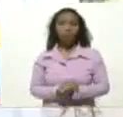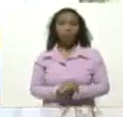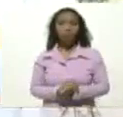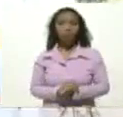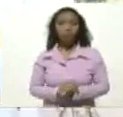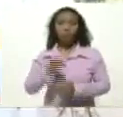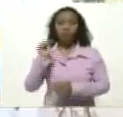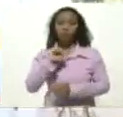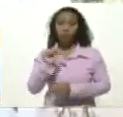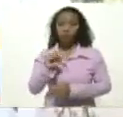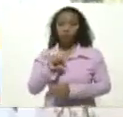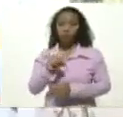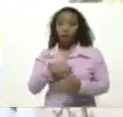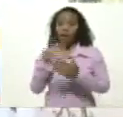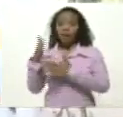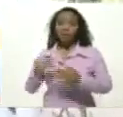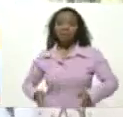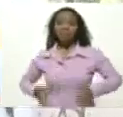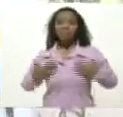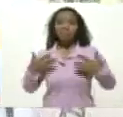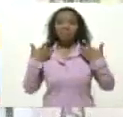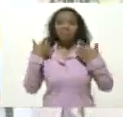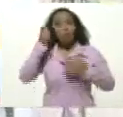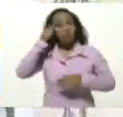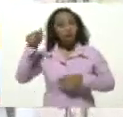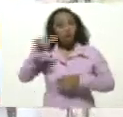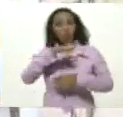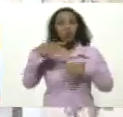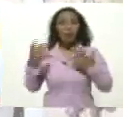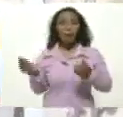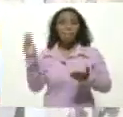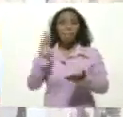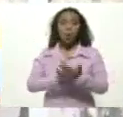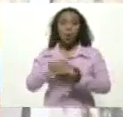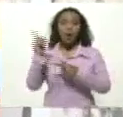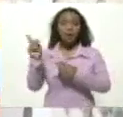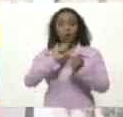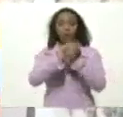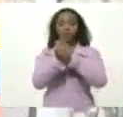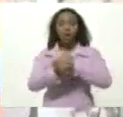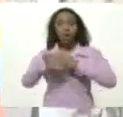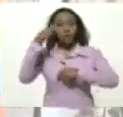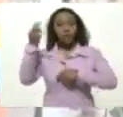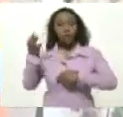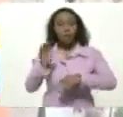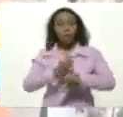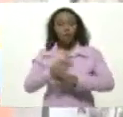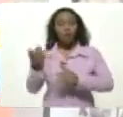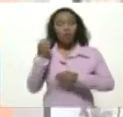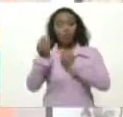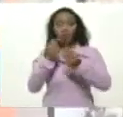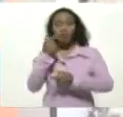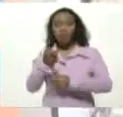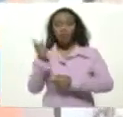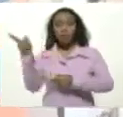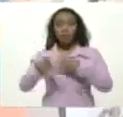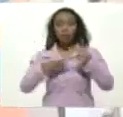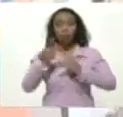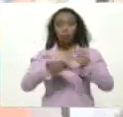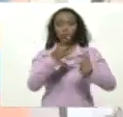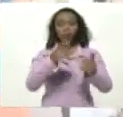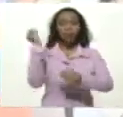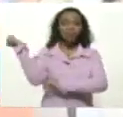Así es, bueno, esta es la emoción de un pueblo que se incorpora y que transforma la realidad. Presidente, como lo hemos dicho, produciendo